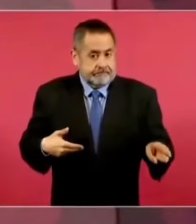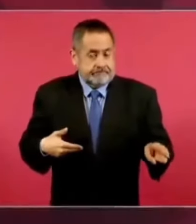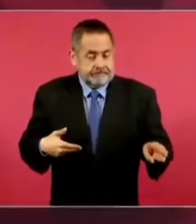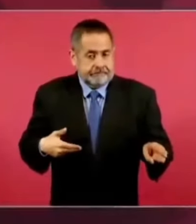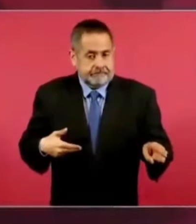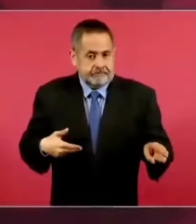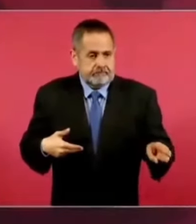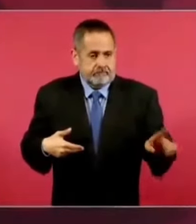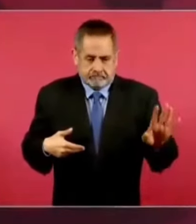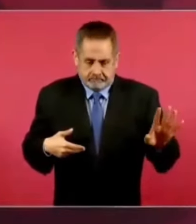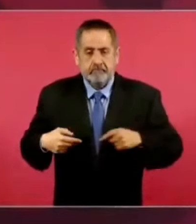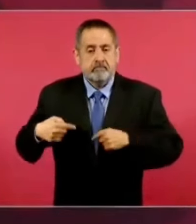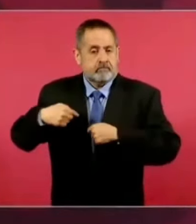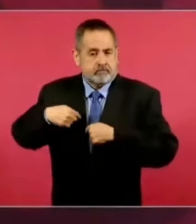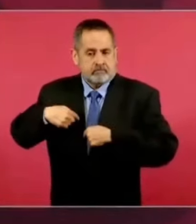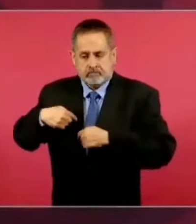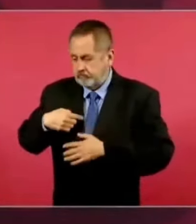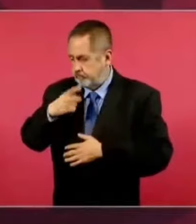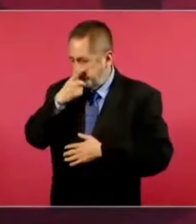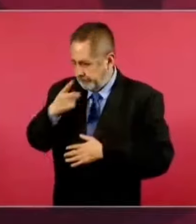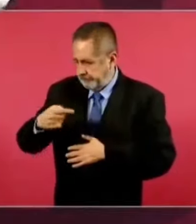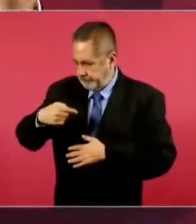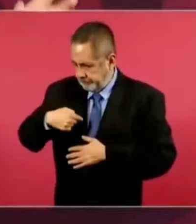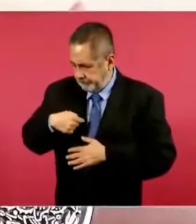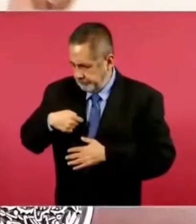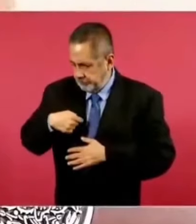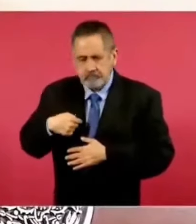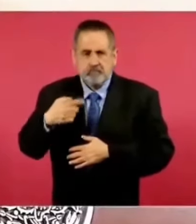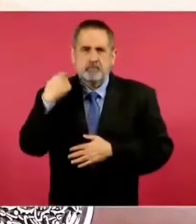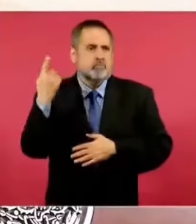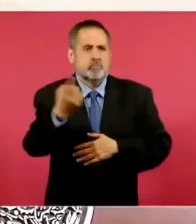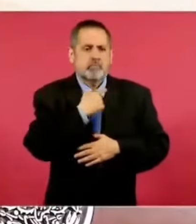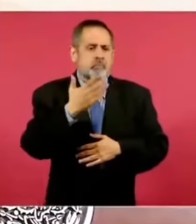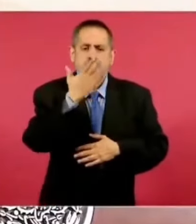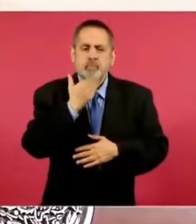yo sostengo que no había democracia.